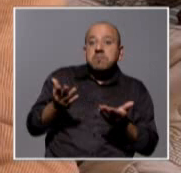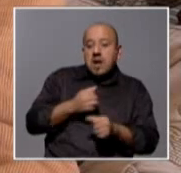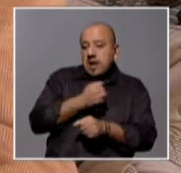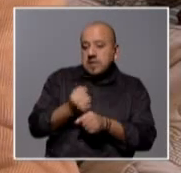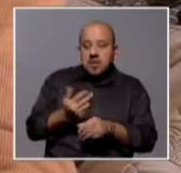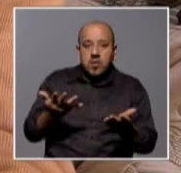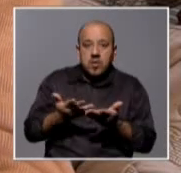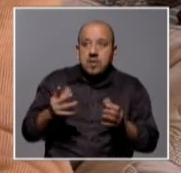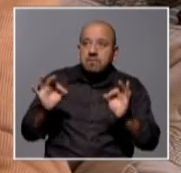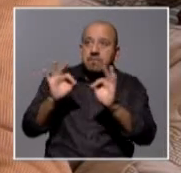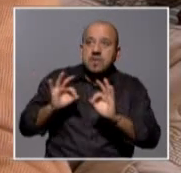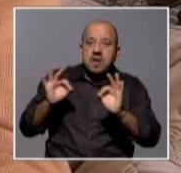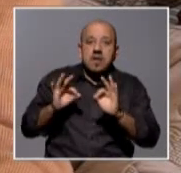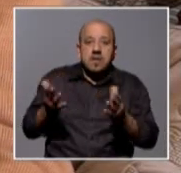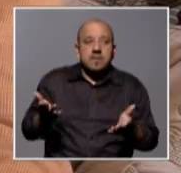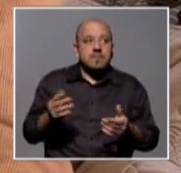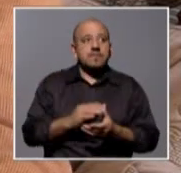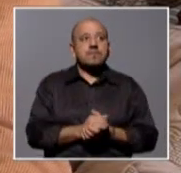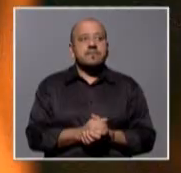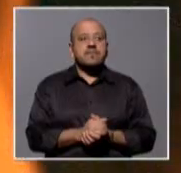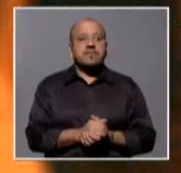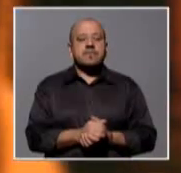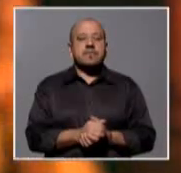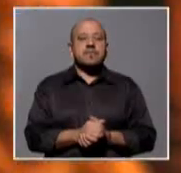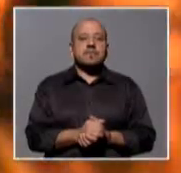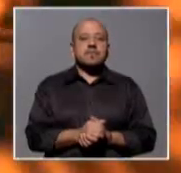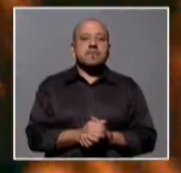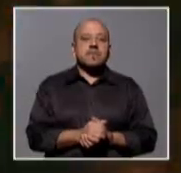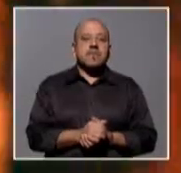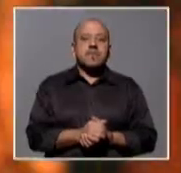ahora, salvo los cuerpos que se han encontrado.